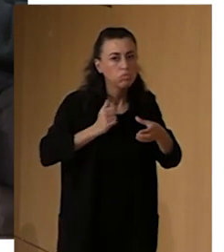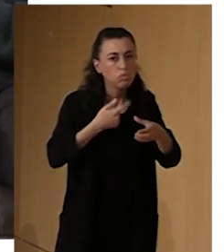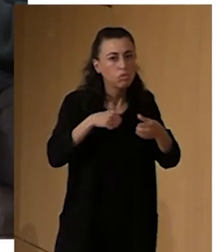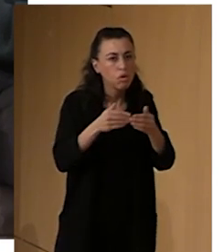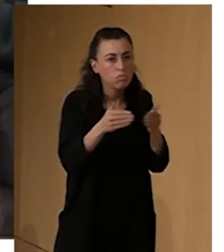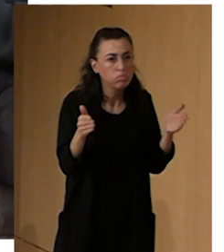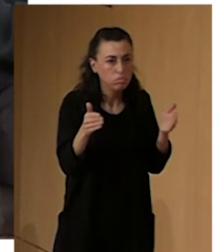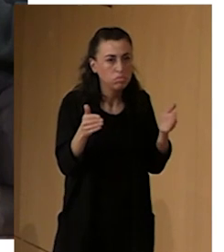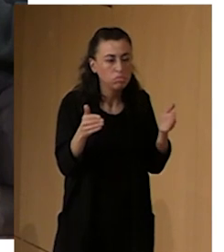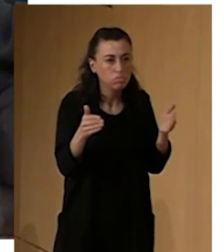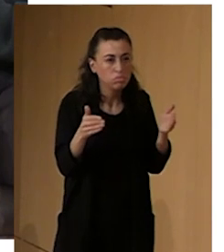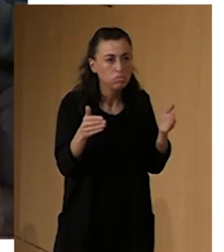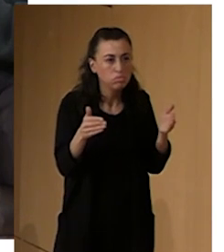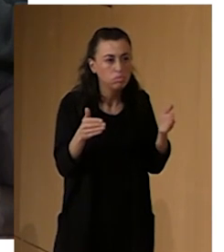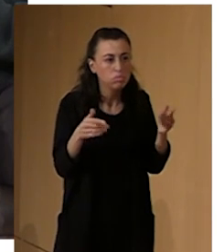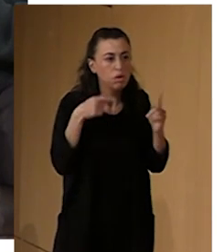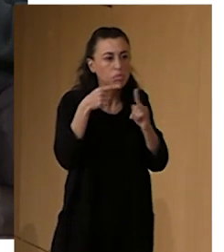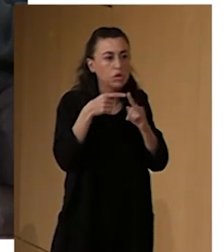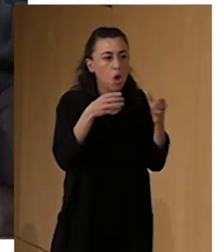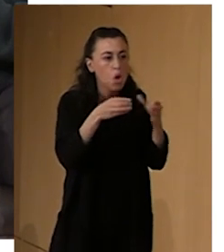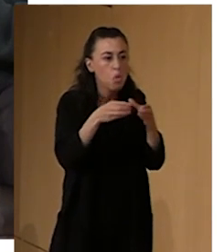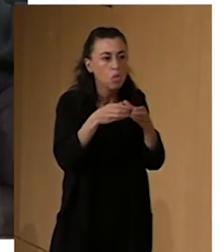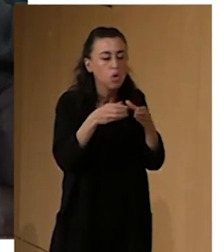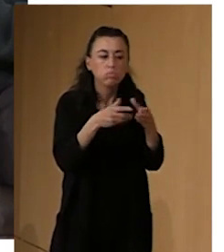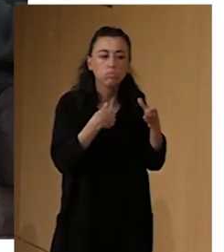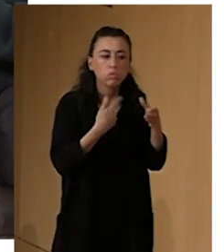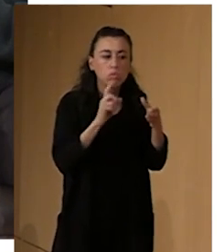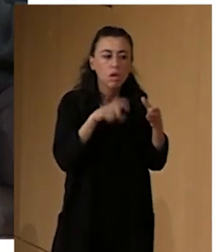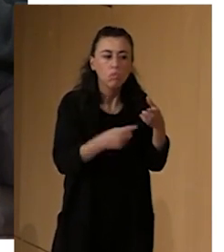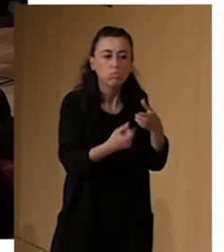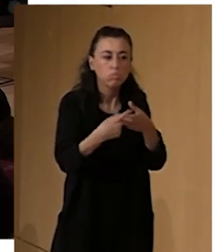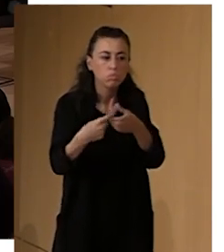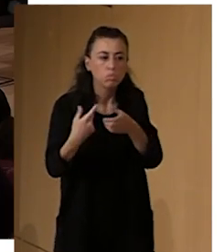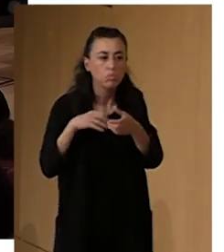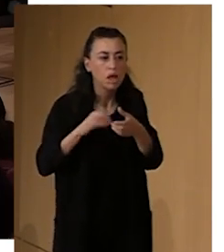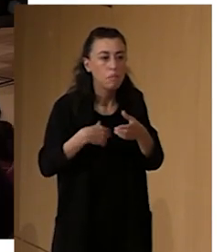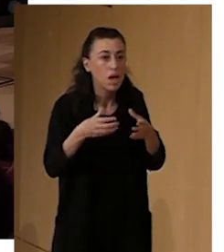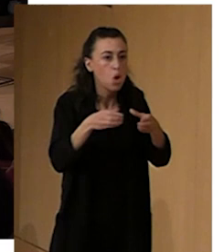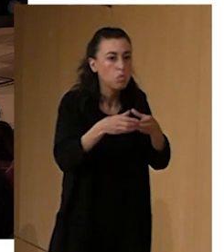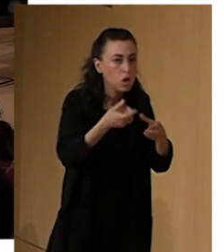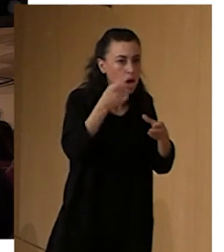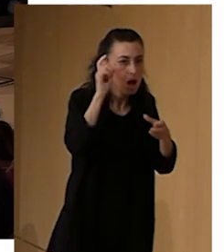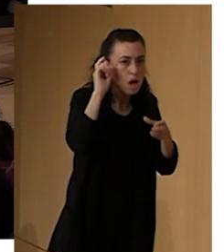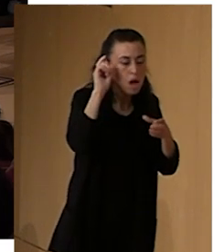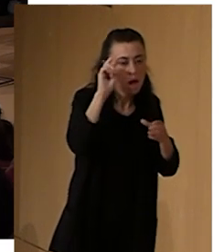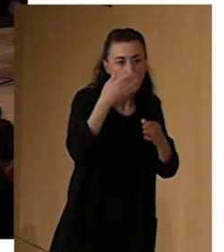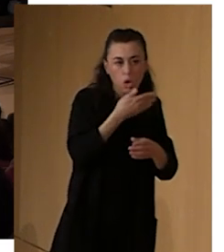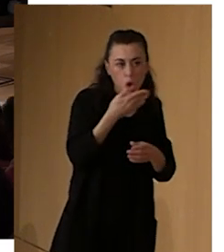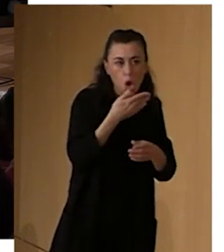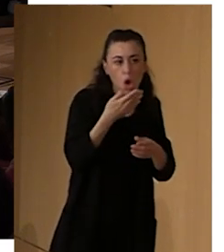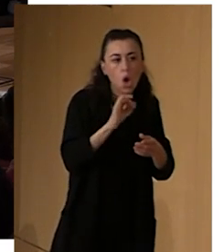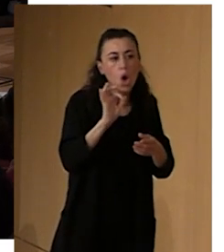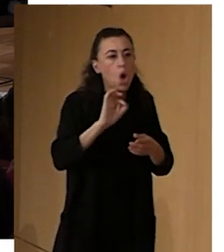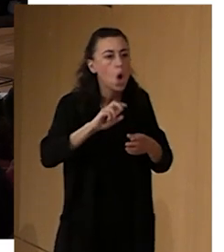ser participativo a grupos tanto escolares como colectivos como los que ahora Estamos eh abriendo hacia cerca